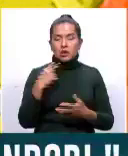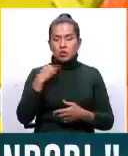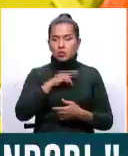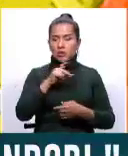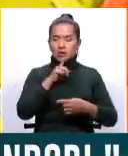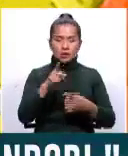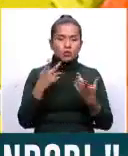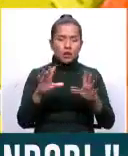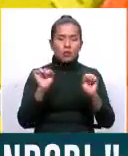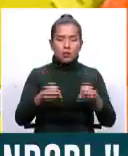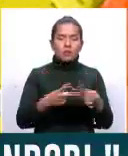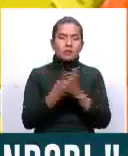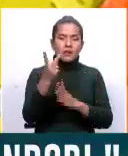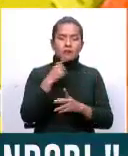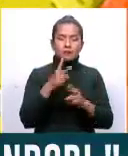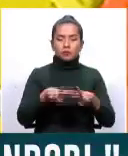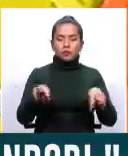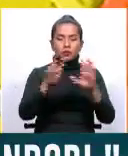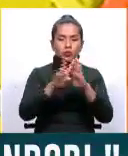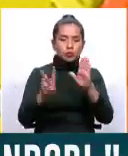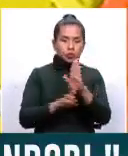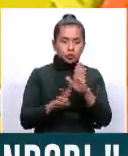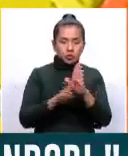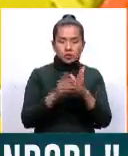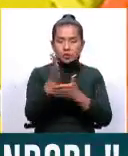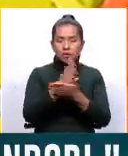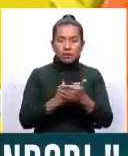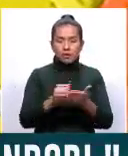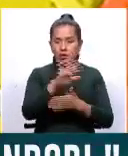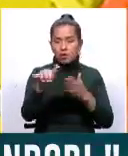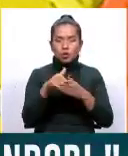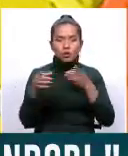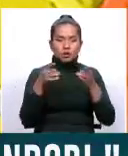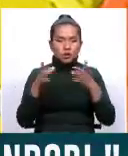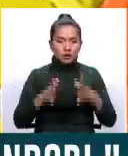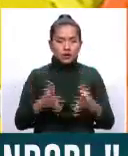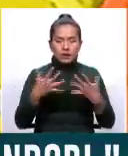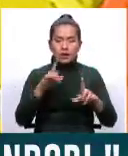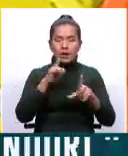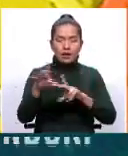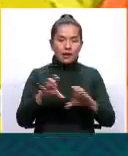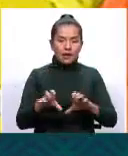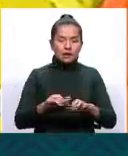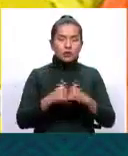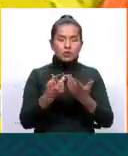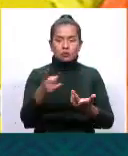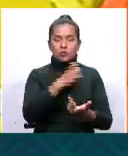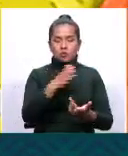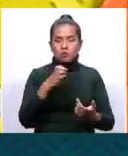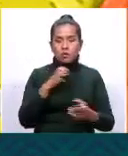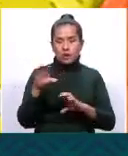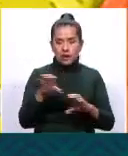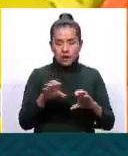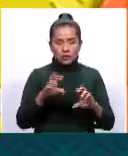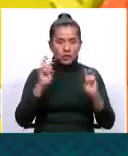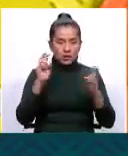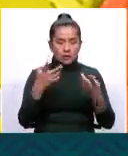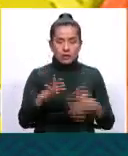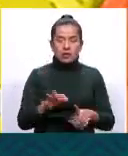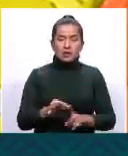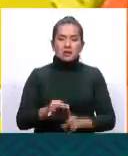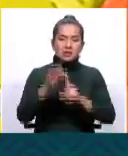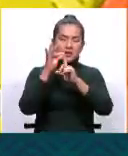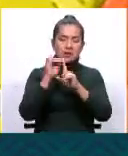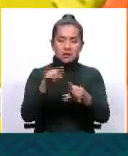verdadera voluntad de parte de los dirigentes que hacen al Comité Ejecutivo, especialmente